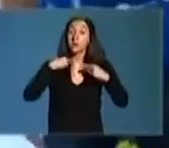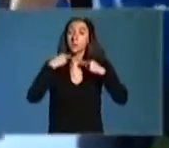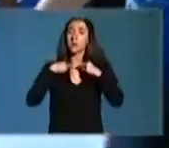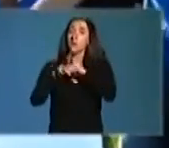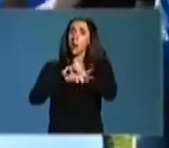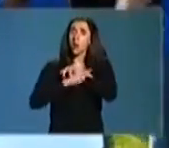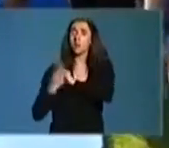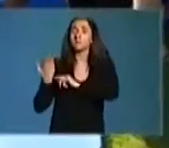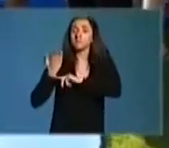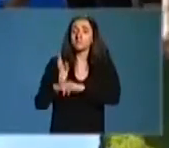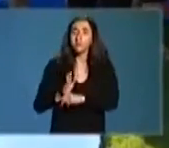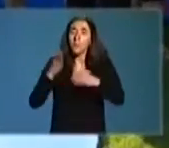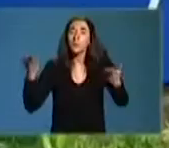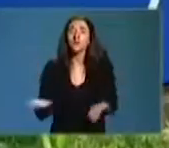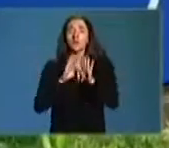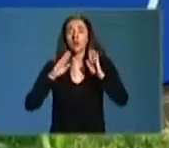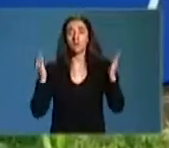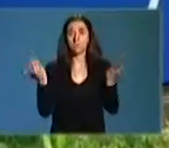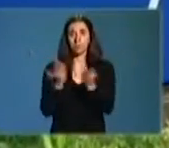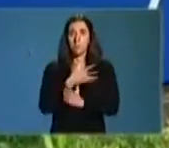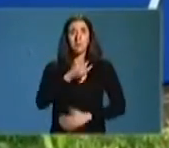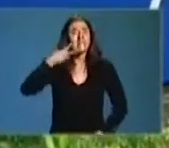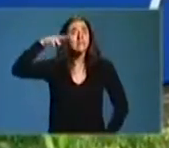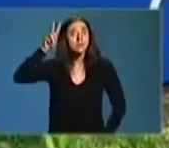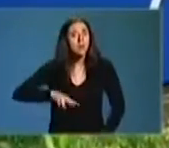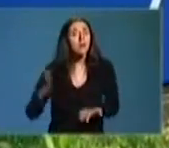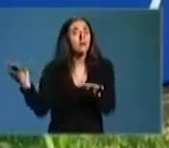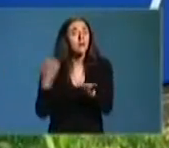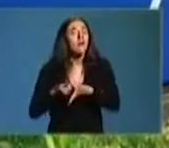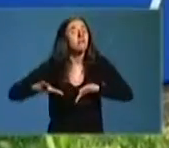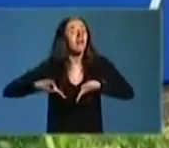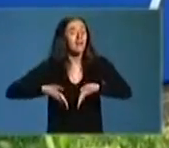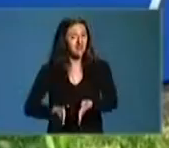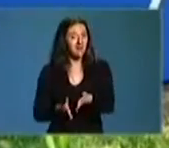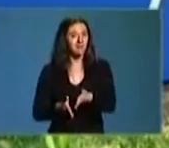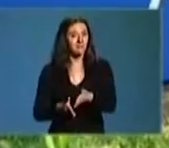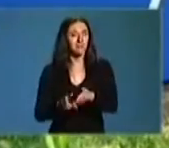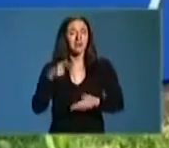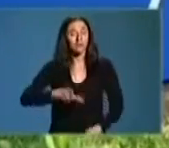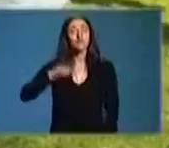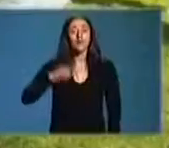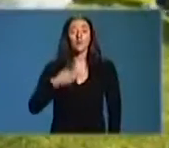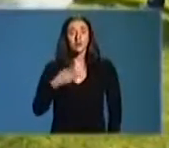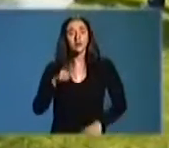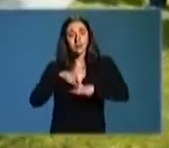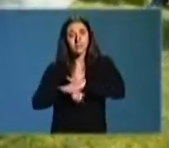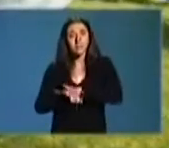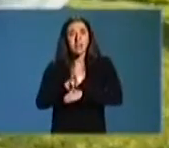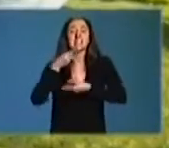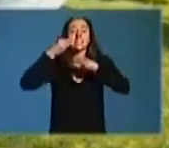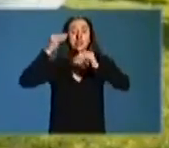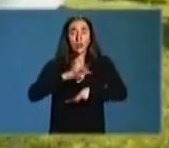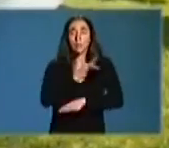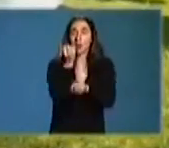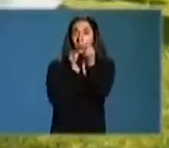alcalde a una promoción da muralla el redescubrimiento del río 22 principal shanaze que marca no desenvolvemento histórico